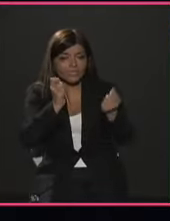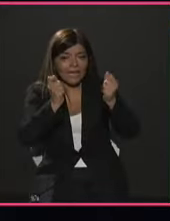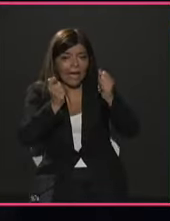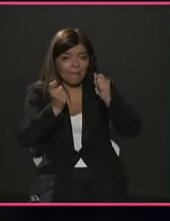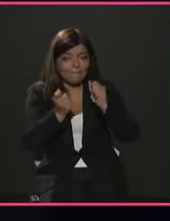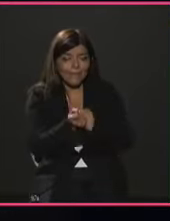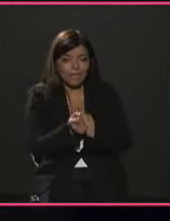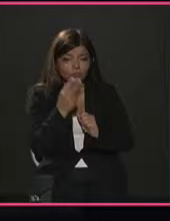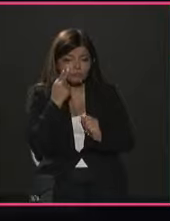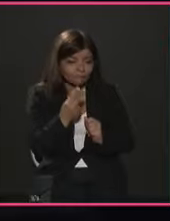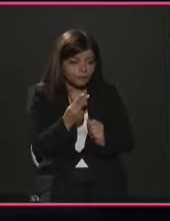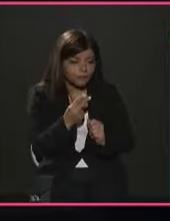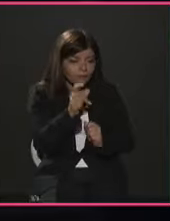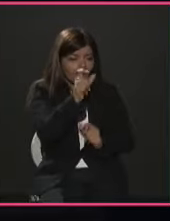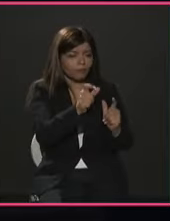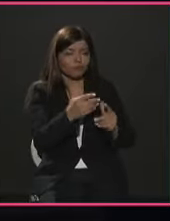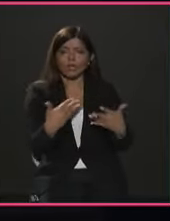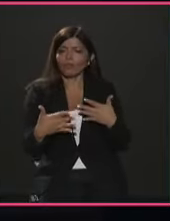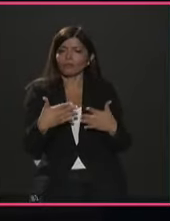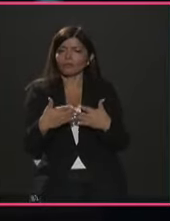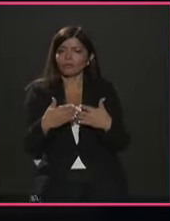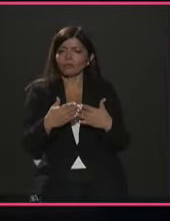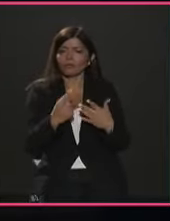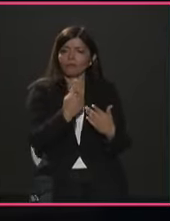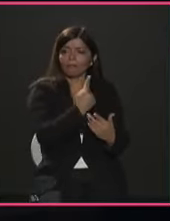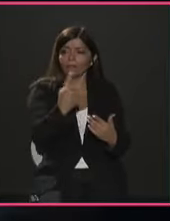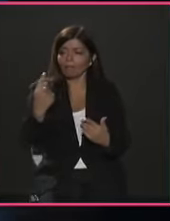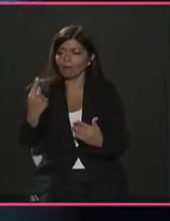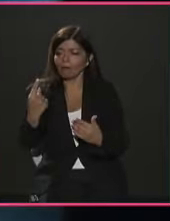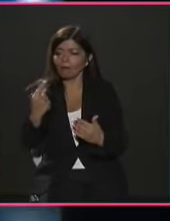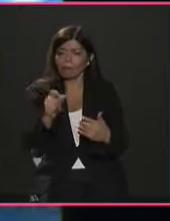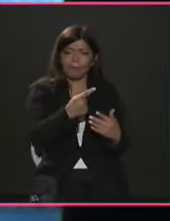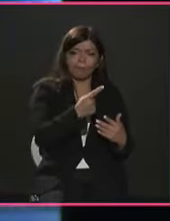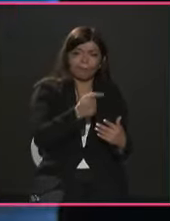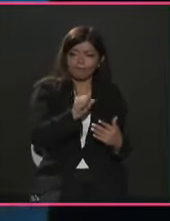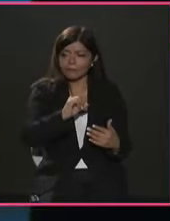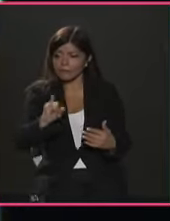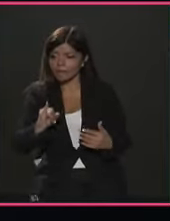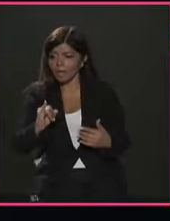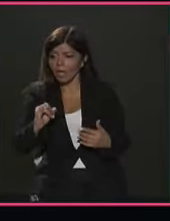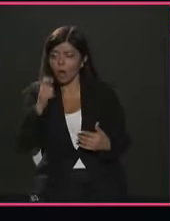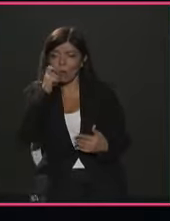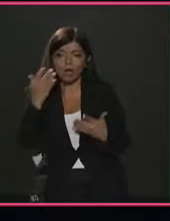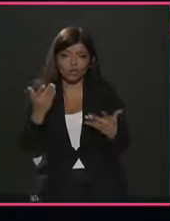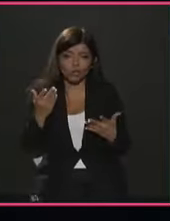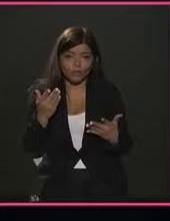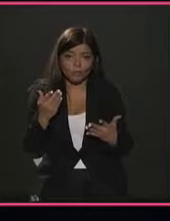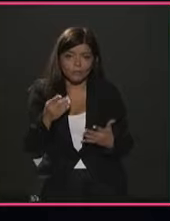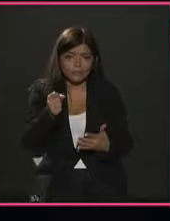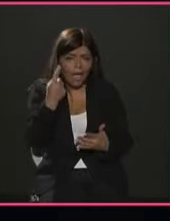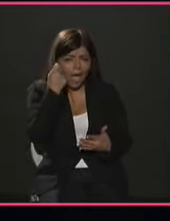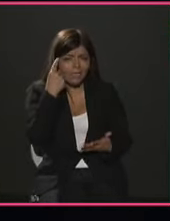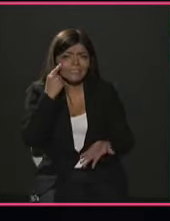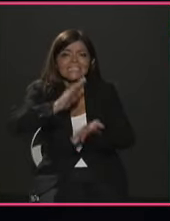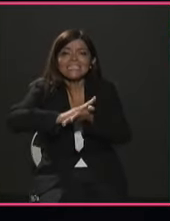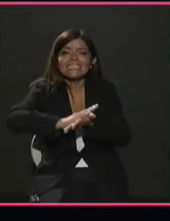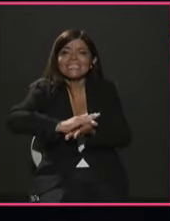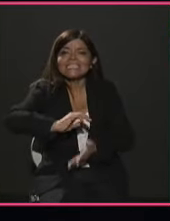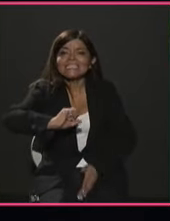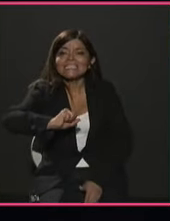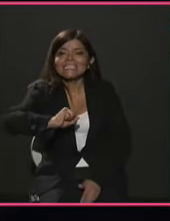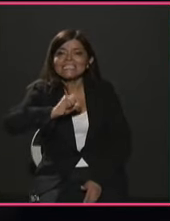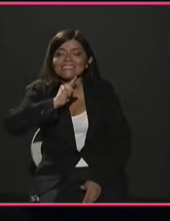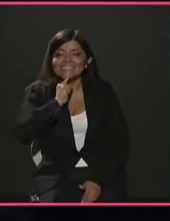encajan los humanos en esta cadena han escuchado hablar de chipoo